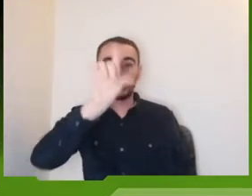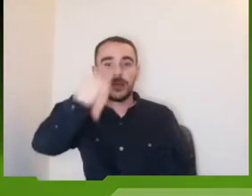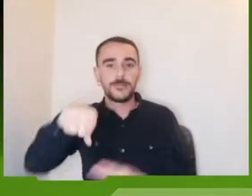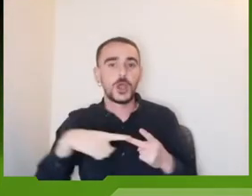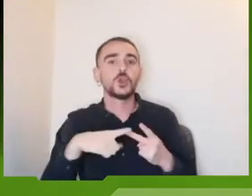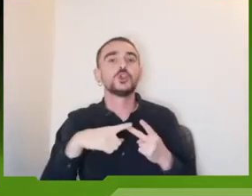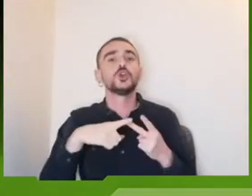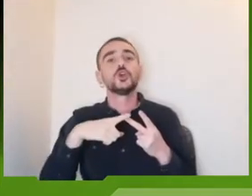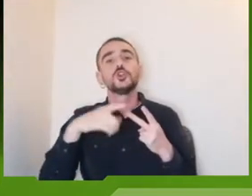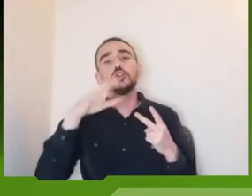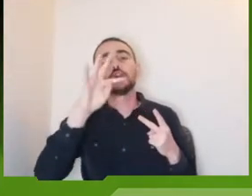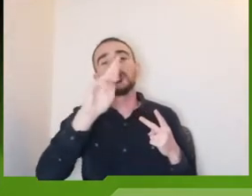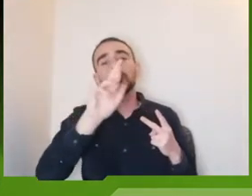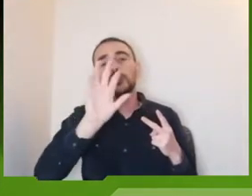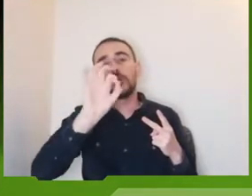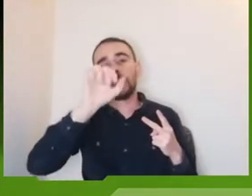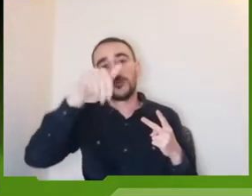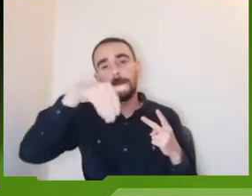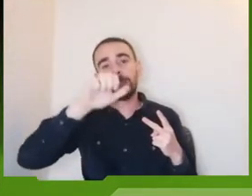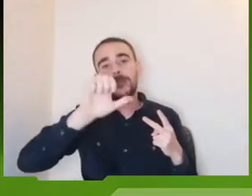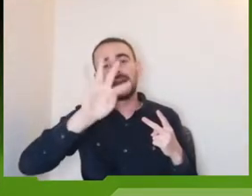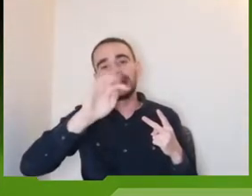Camagrocs, todo esto es crema, ¿eh?